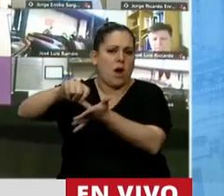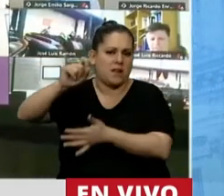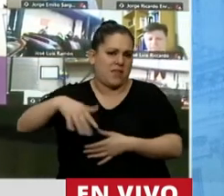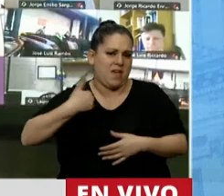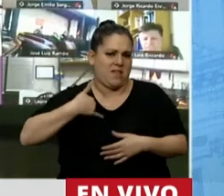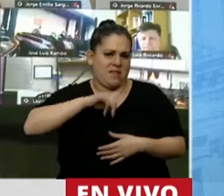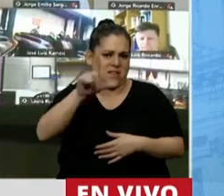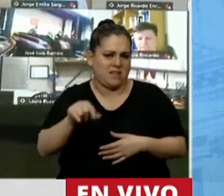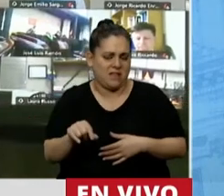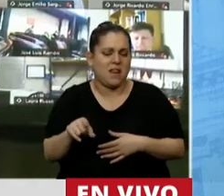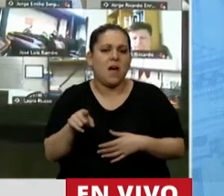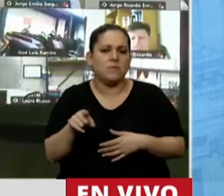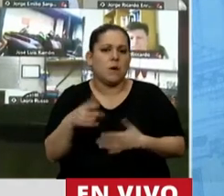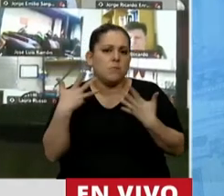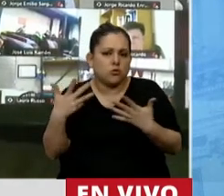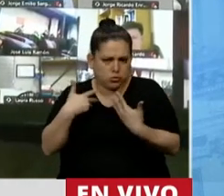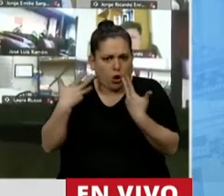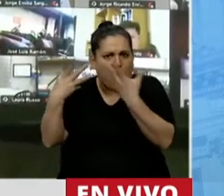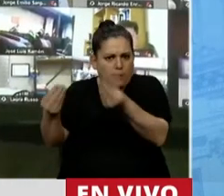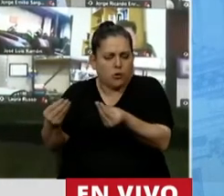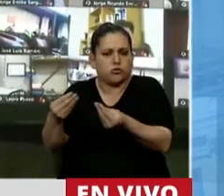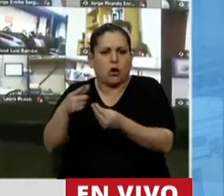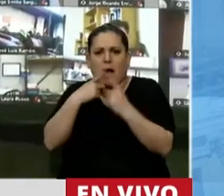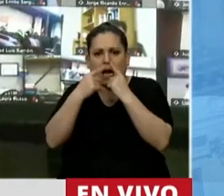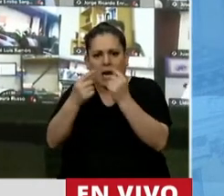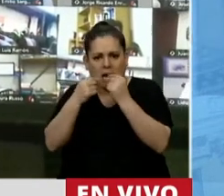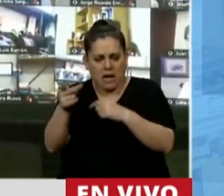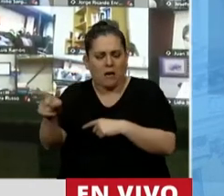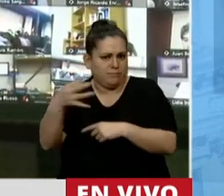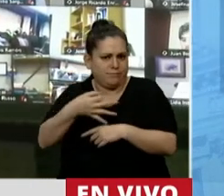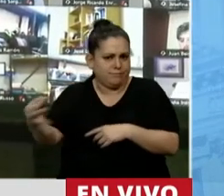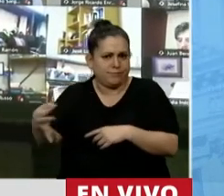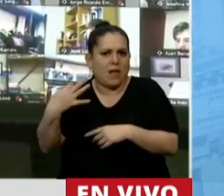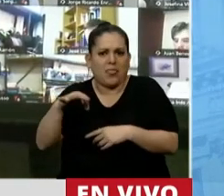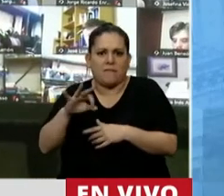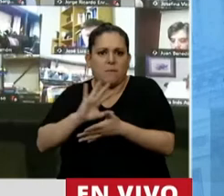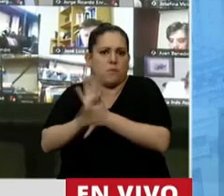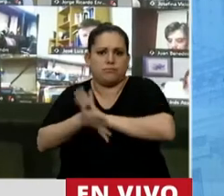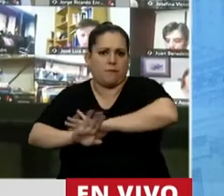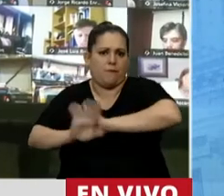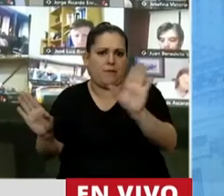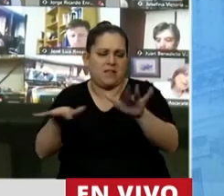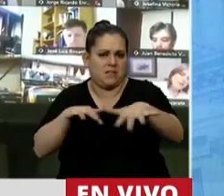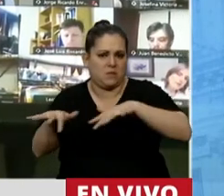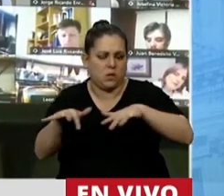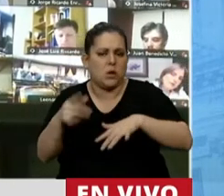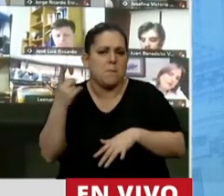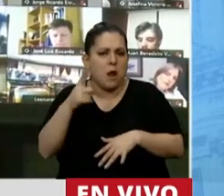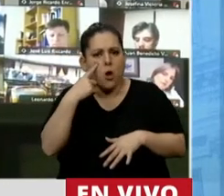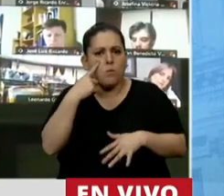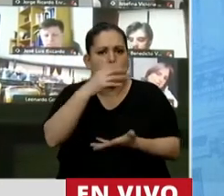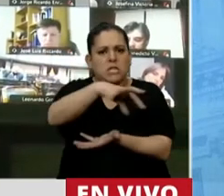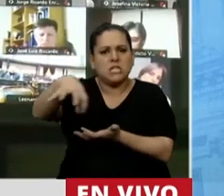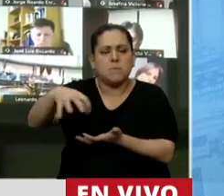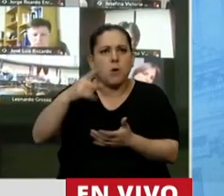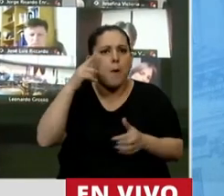y, por supuesto, que lo acompaño en el reclamo de que tenemos que trabajar para que terminen. Pero ¿cómo los municipios van a poder llevar adelante planes de